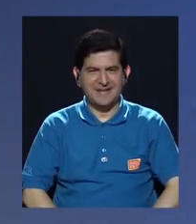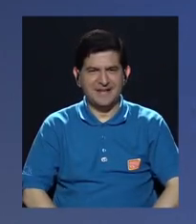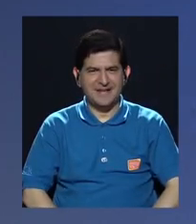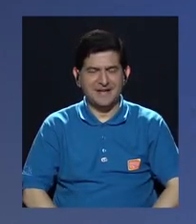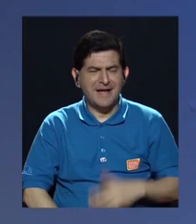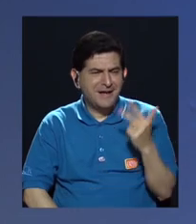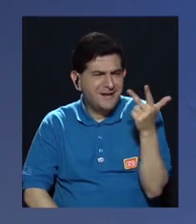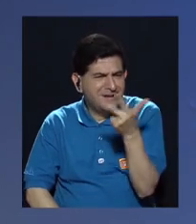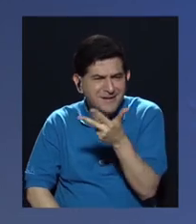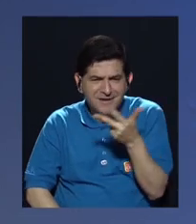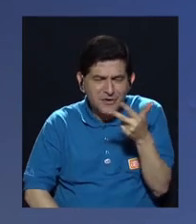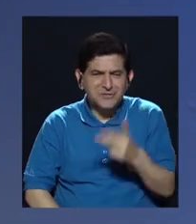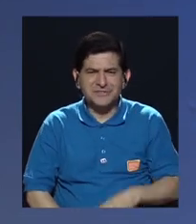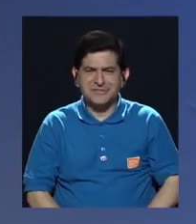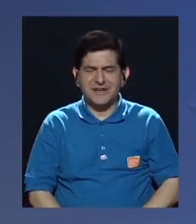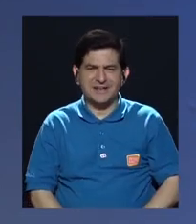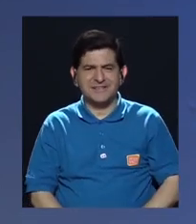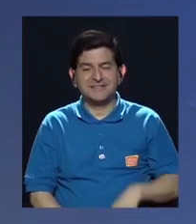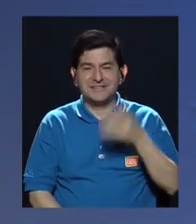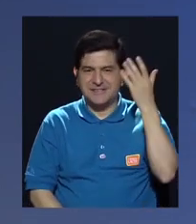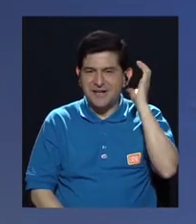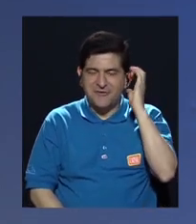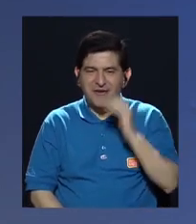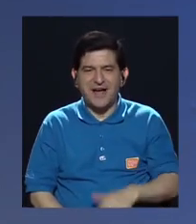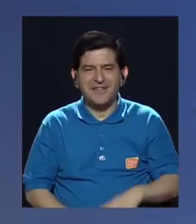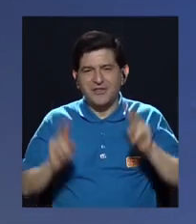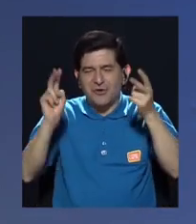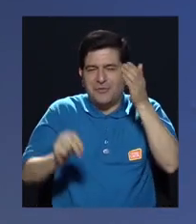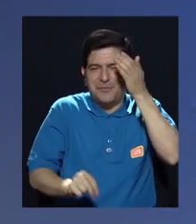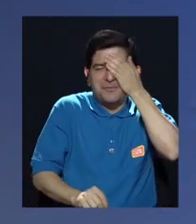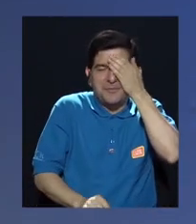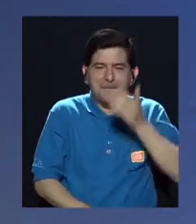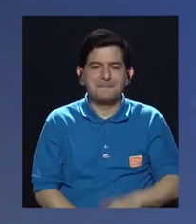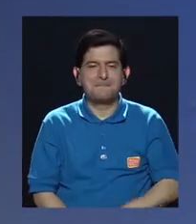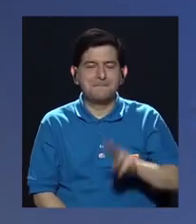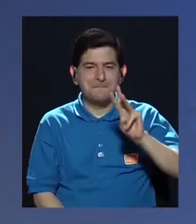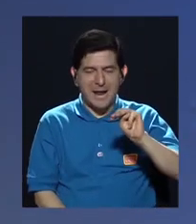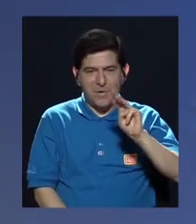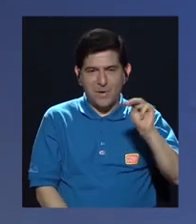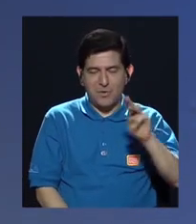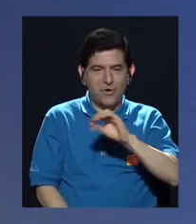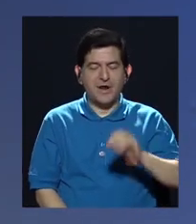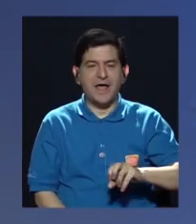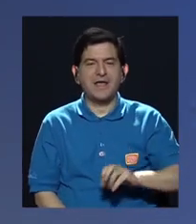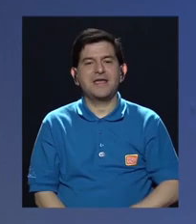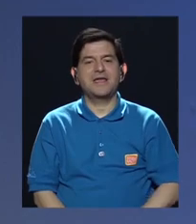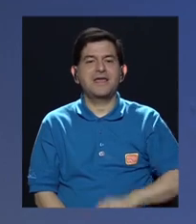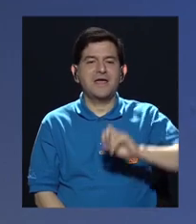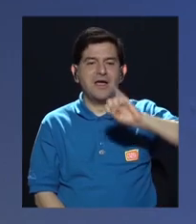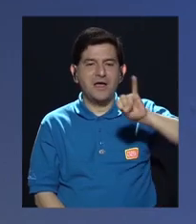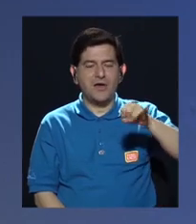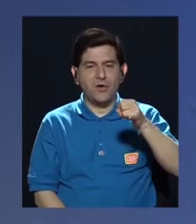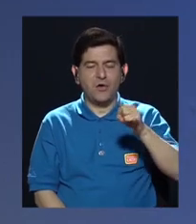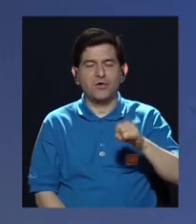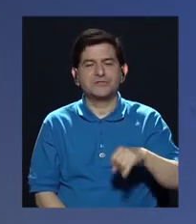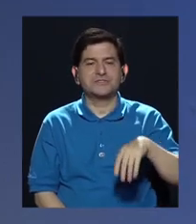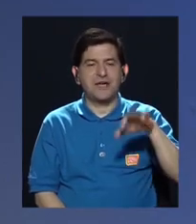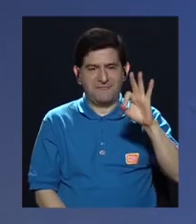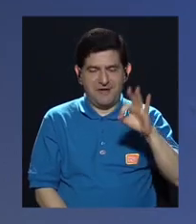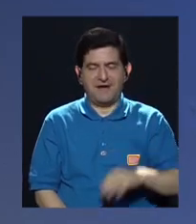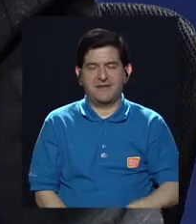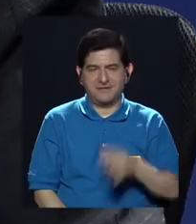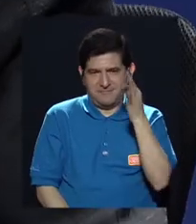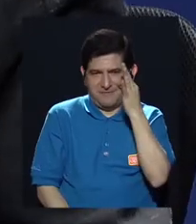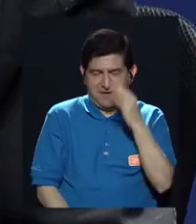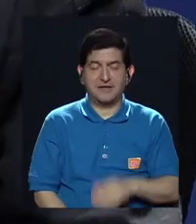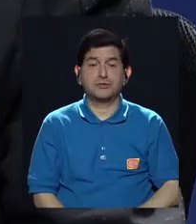coincidieron y hicieron Radio Pirata don Manuel y don José María. Y don José. José Figueres.